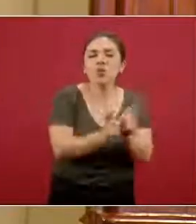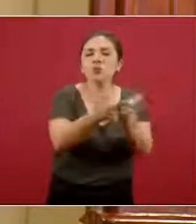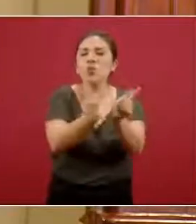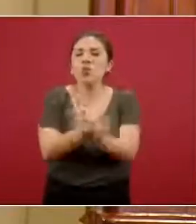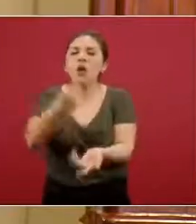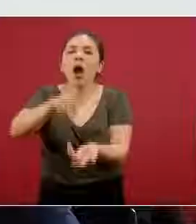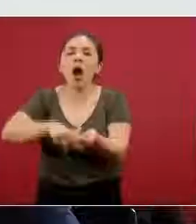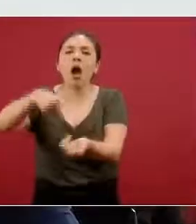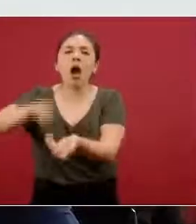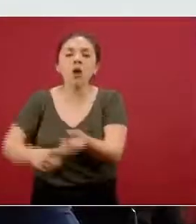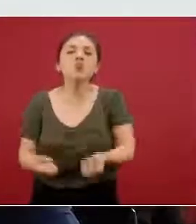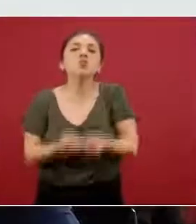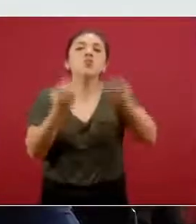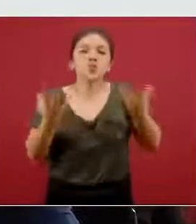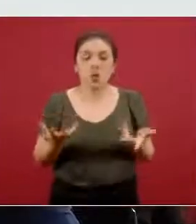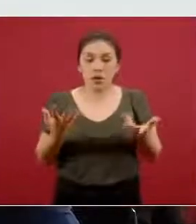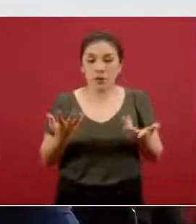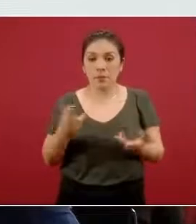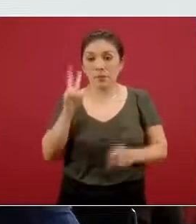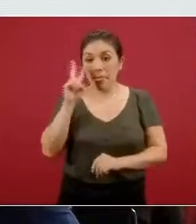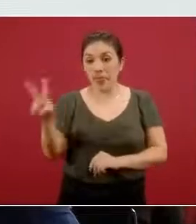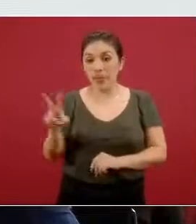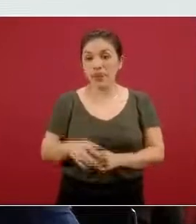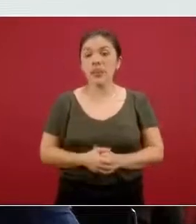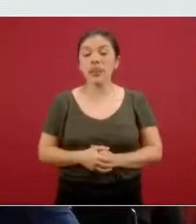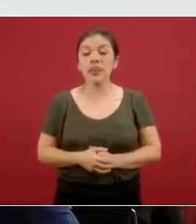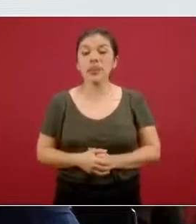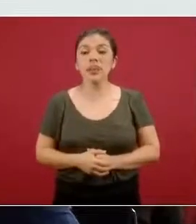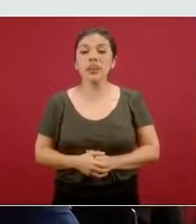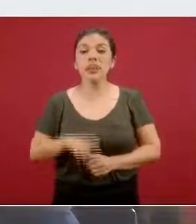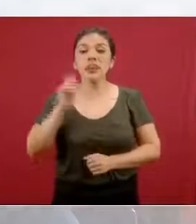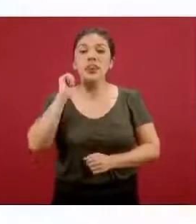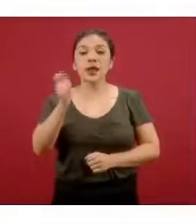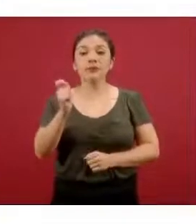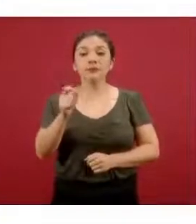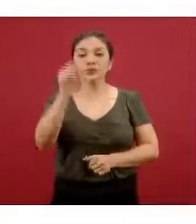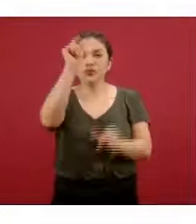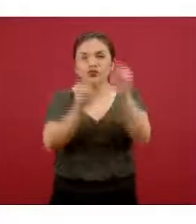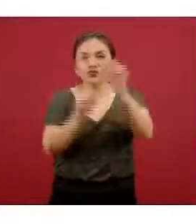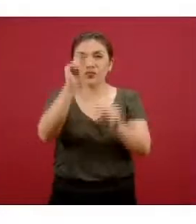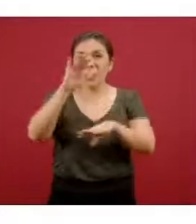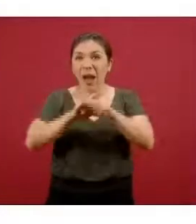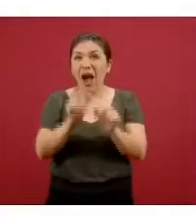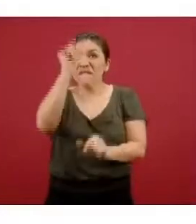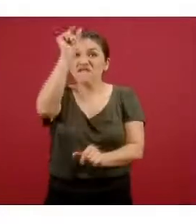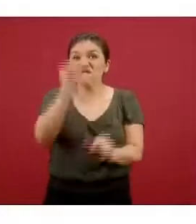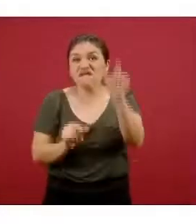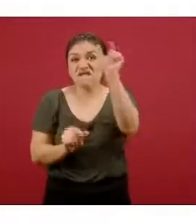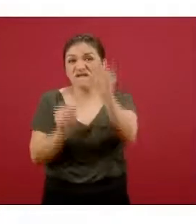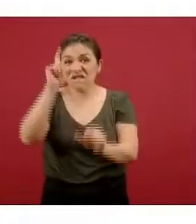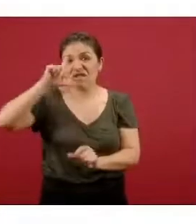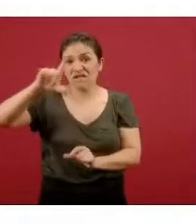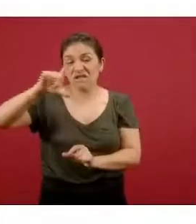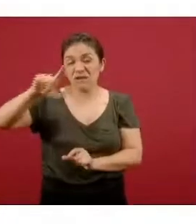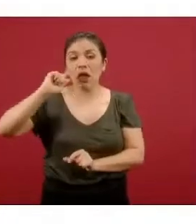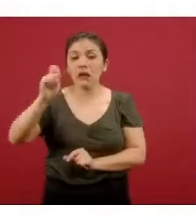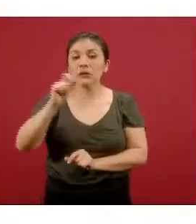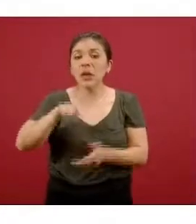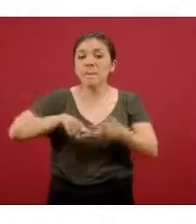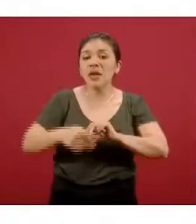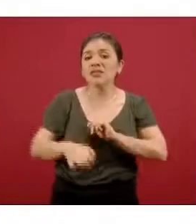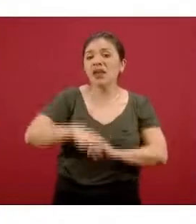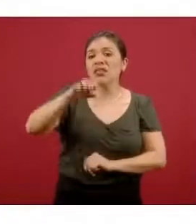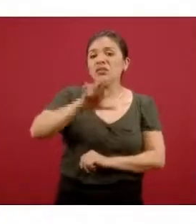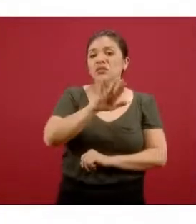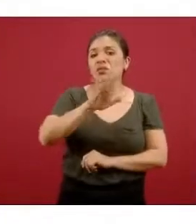estos grupos de edad. En este caso, las columnas más altas las tendríamos a partir de los